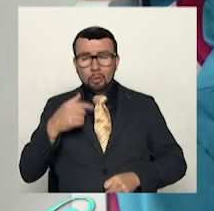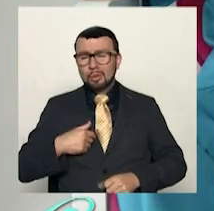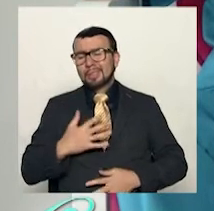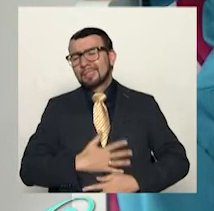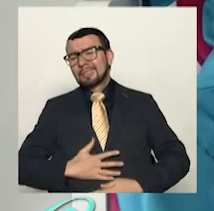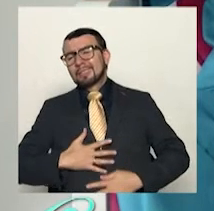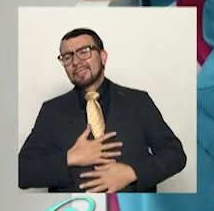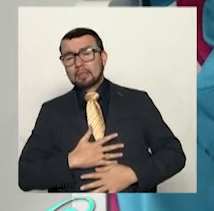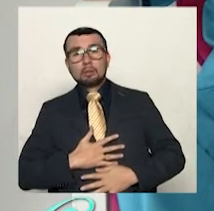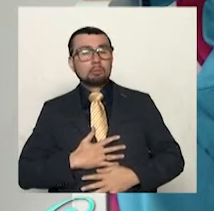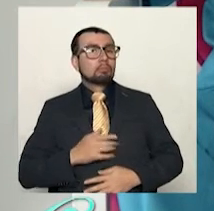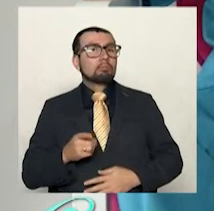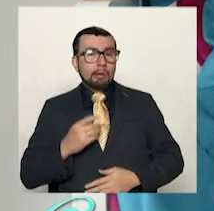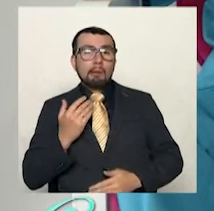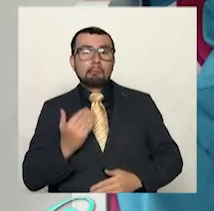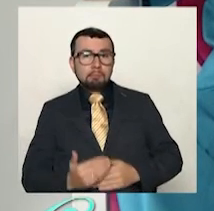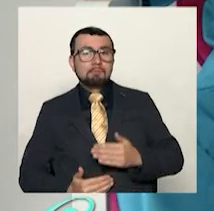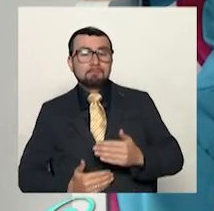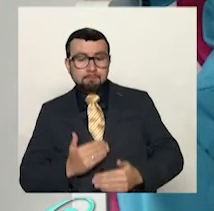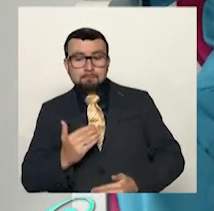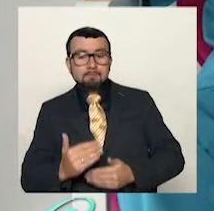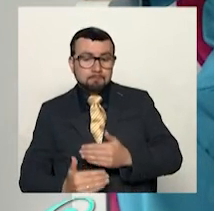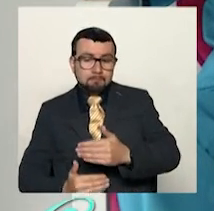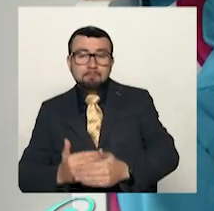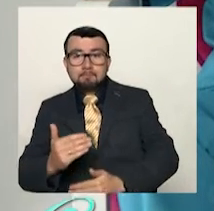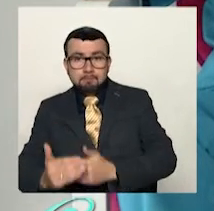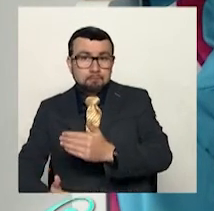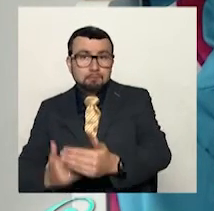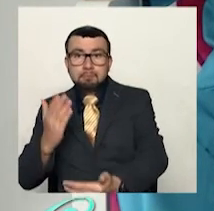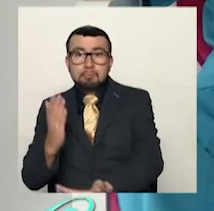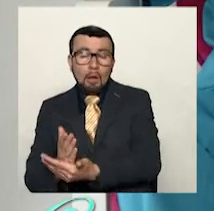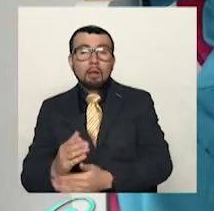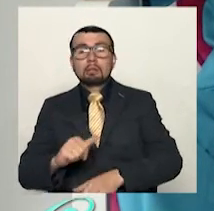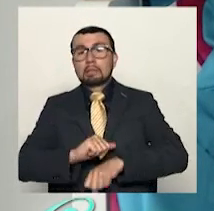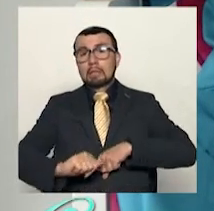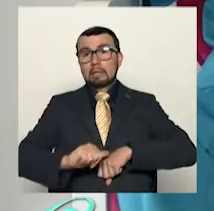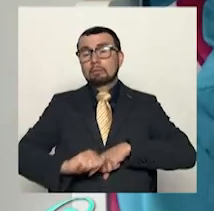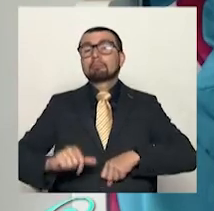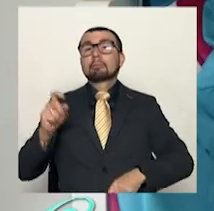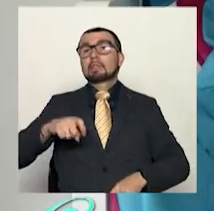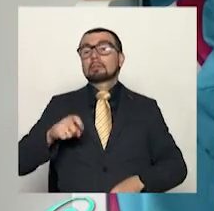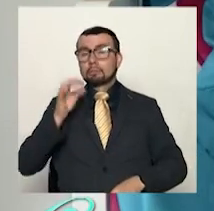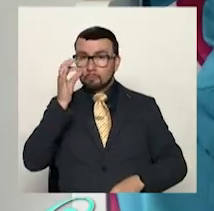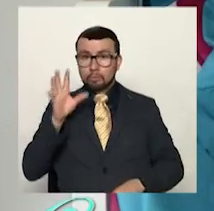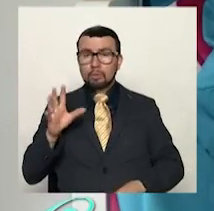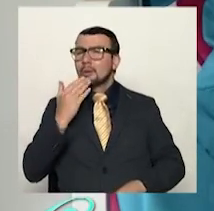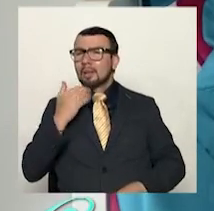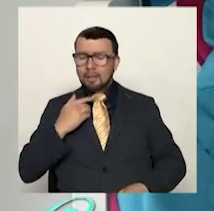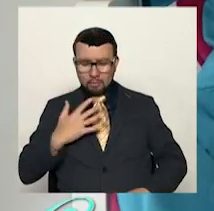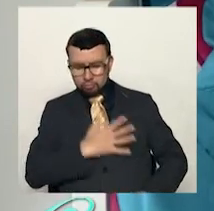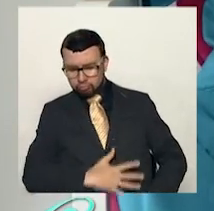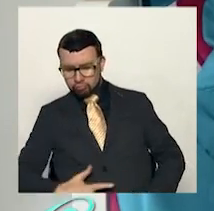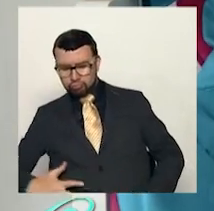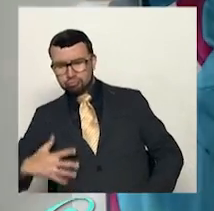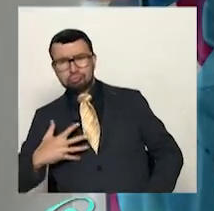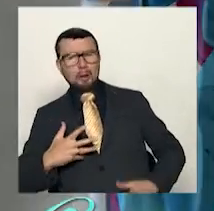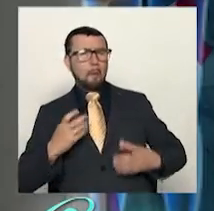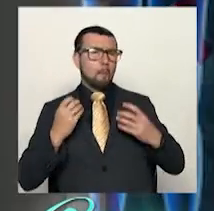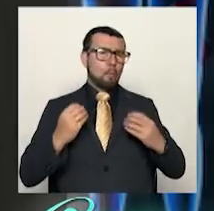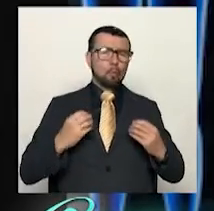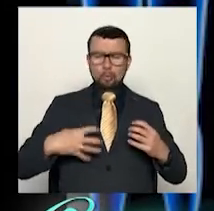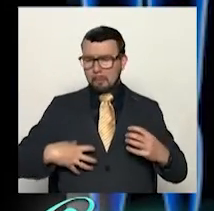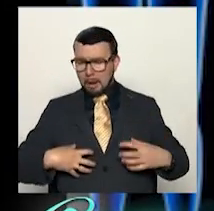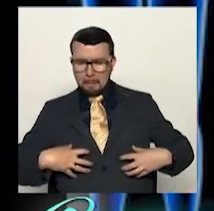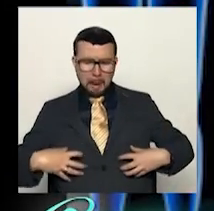el inicio de un proceso quirúrgico que se está gestando allí en el abdomen. En el abdomen tenemos multiplicidad de